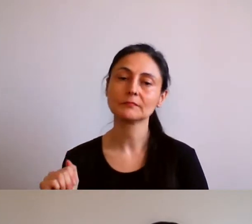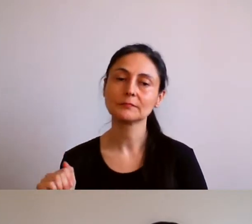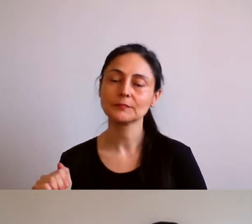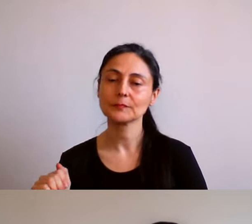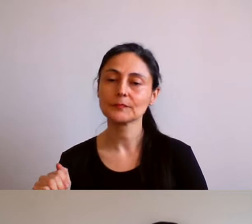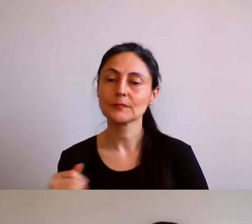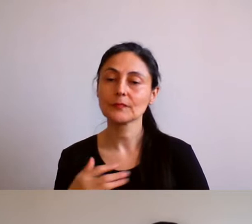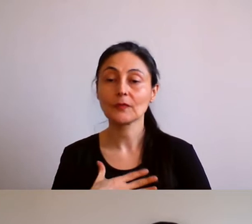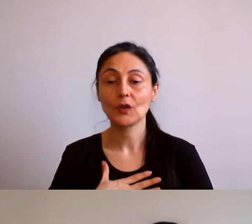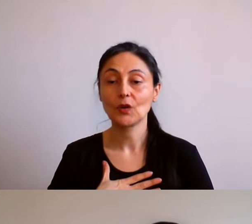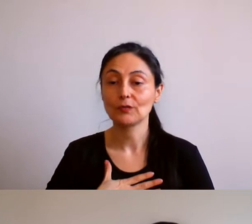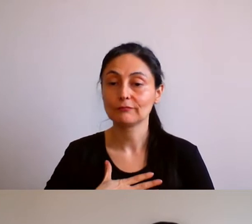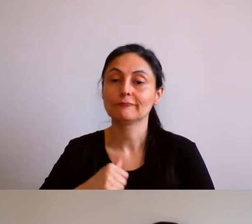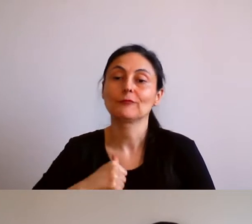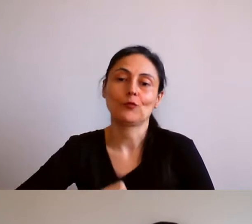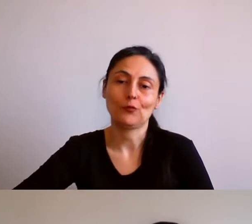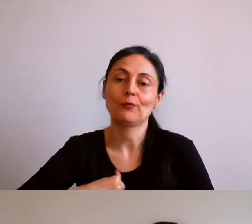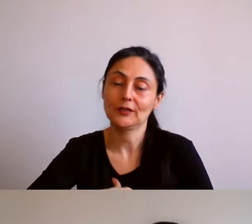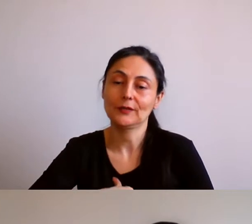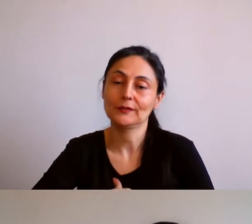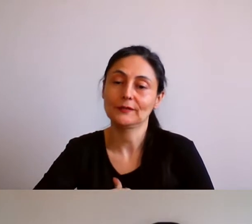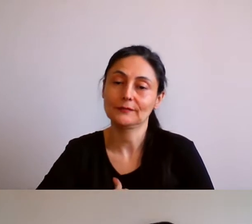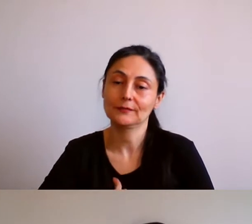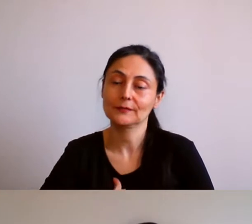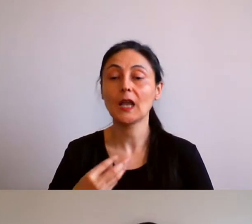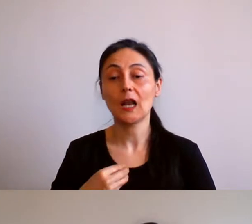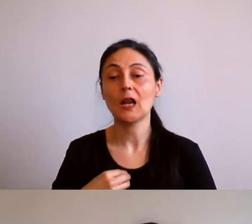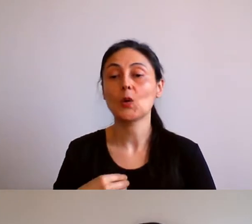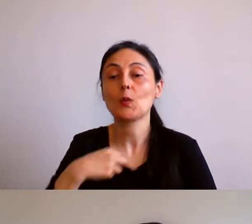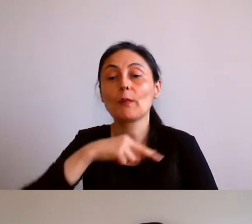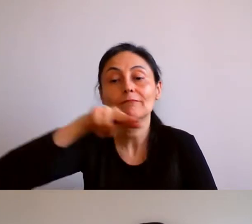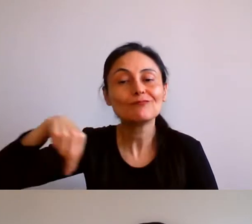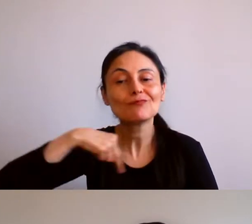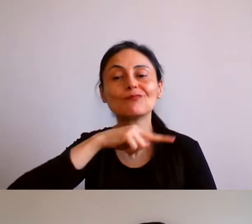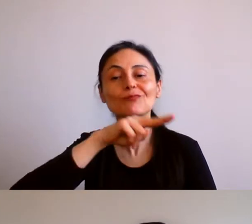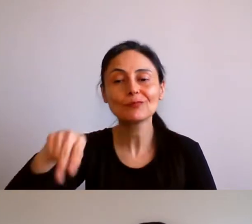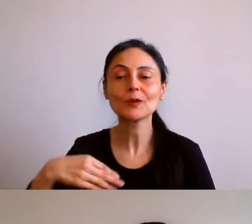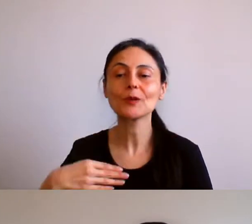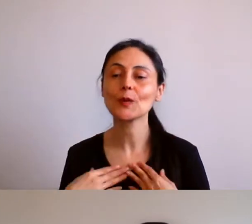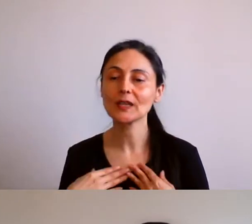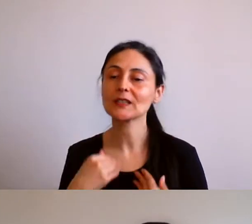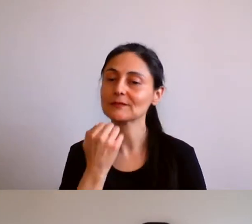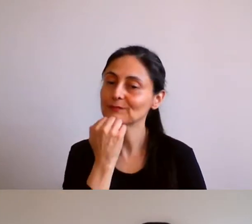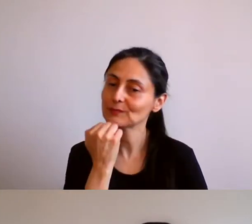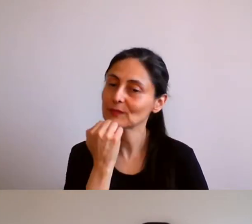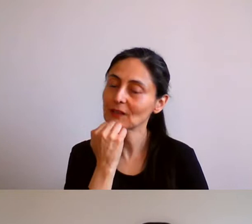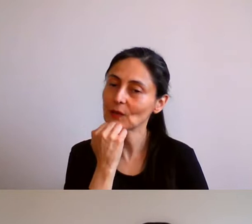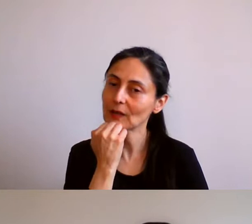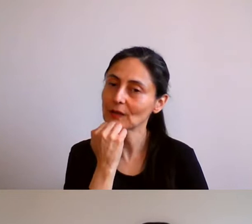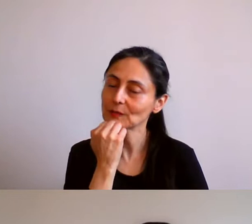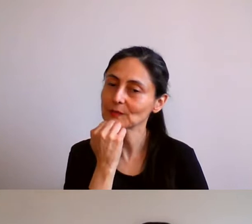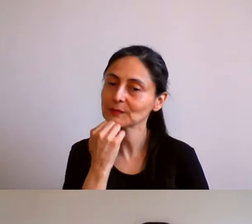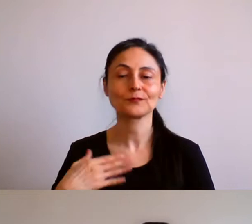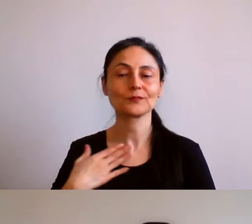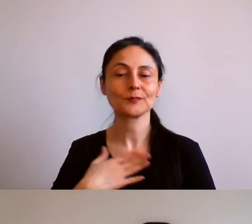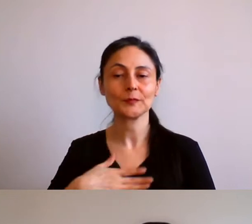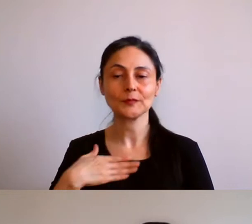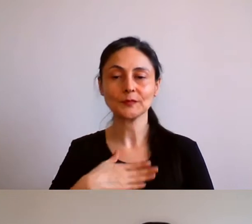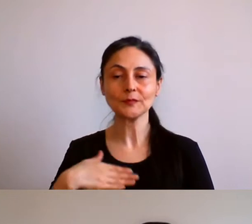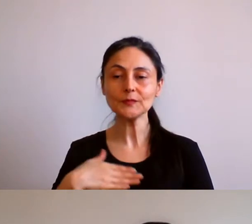como mea culpa, tendremos que decir que la culpa es nuestra, porque nosotros siempre nos gusta estar en